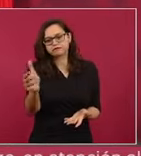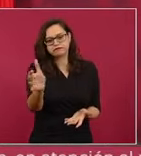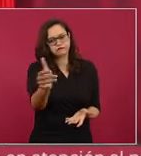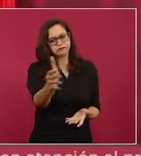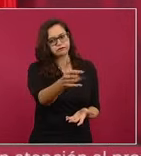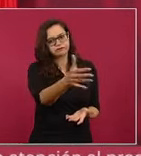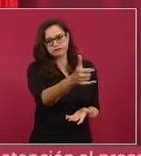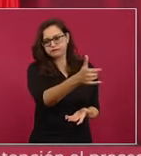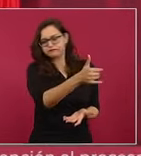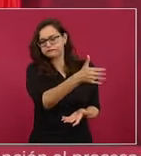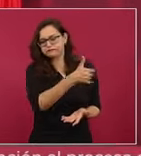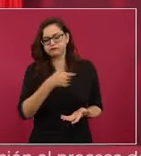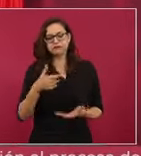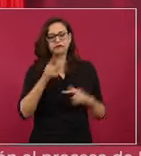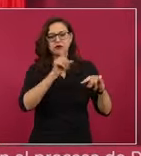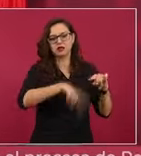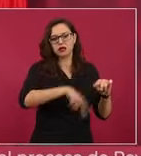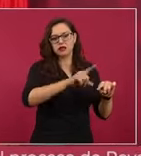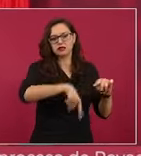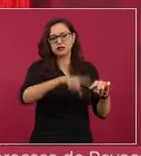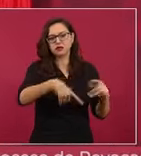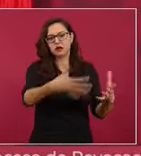confisca porque